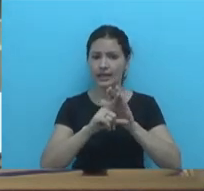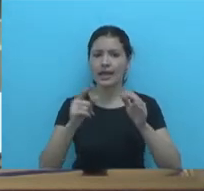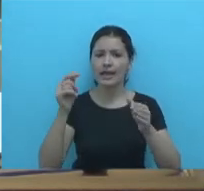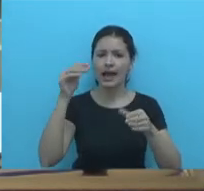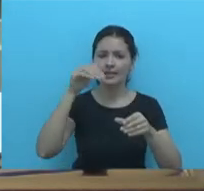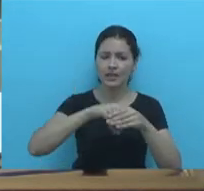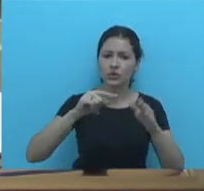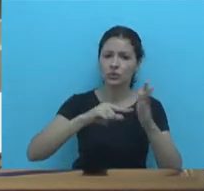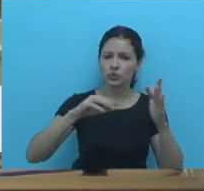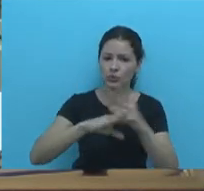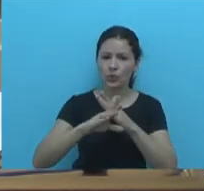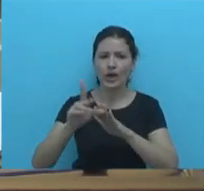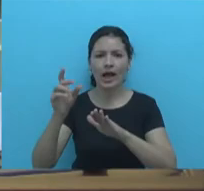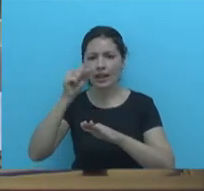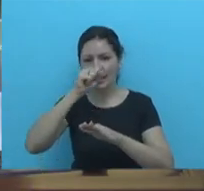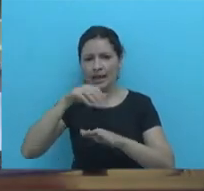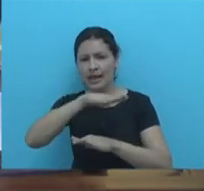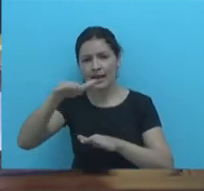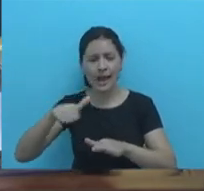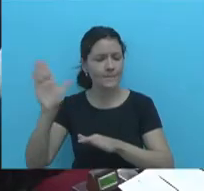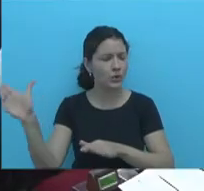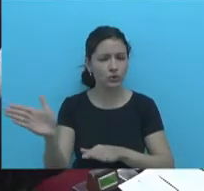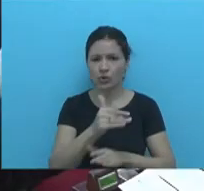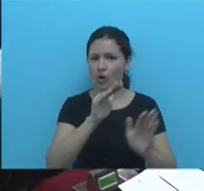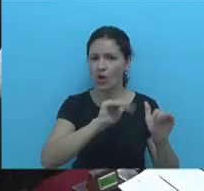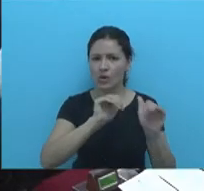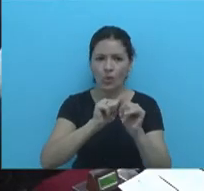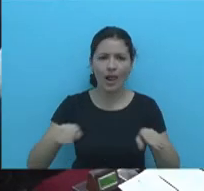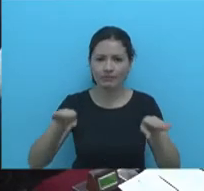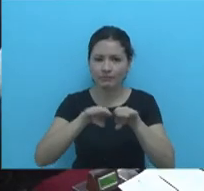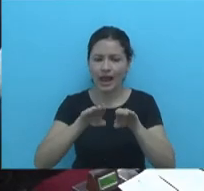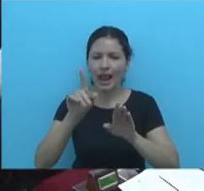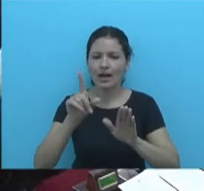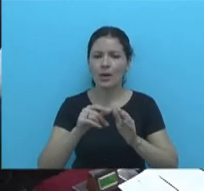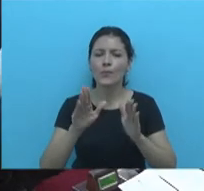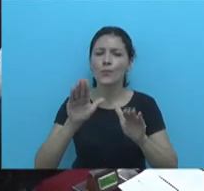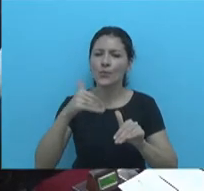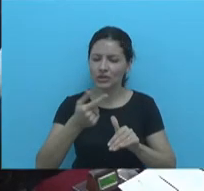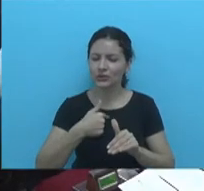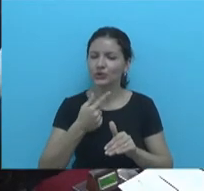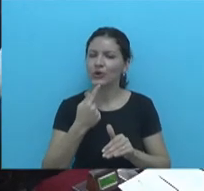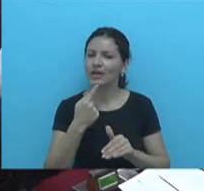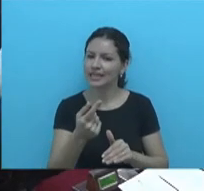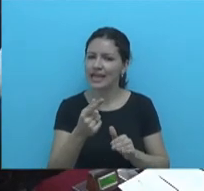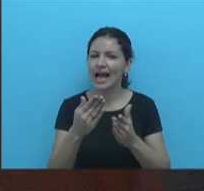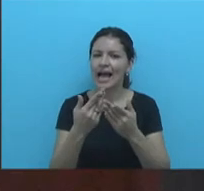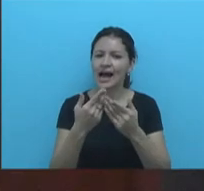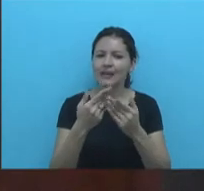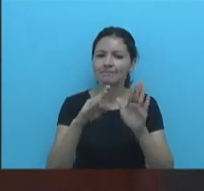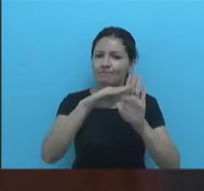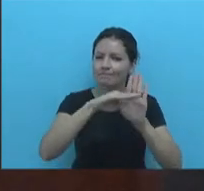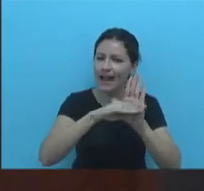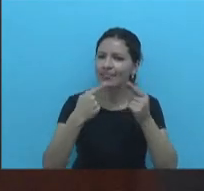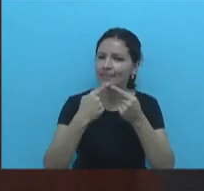porque es todo la misma jurisdicción de la localidad. Por eso si se podía separar en dos partes, que se permita